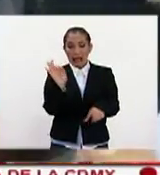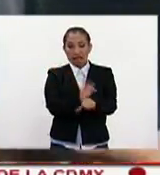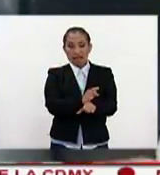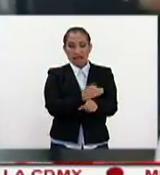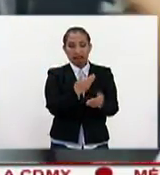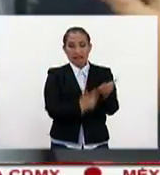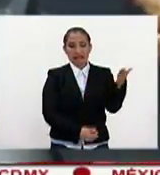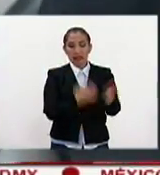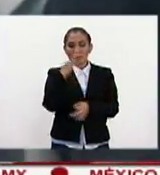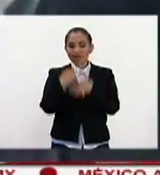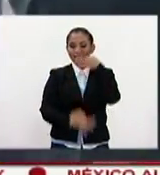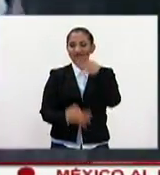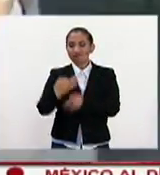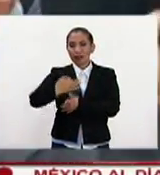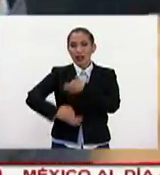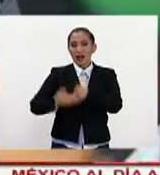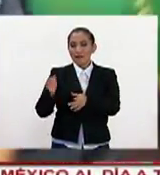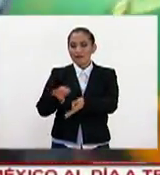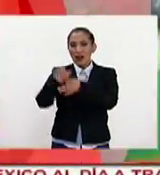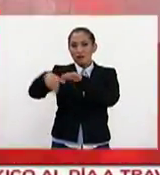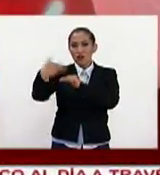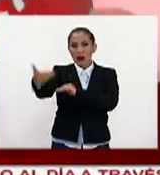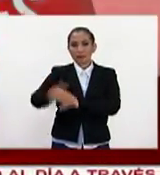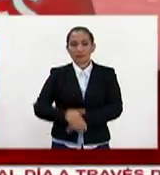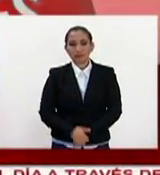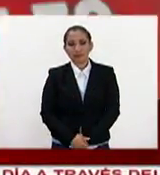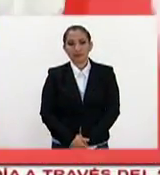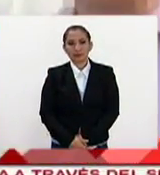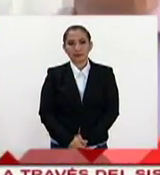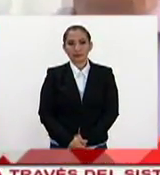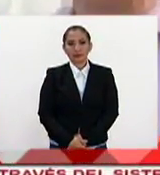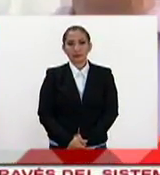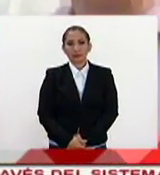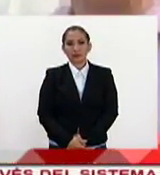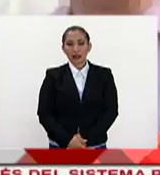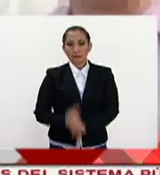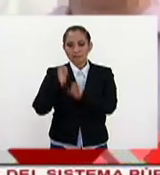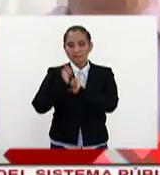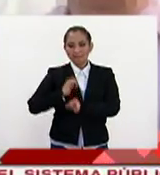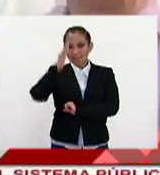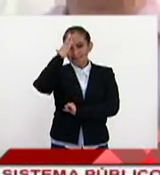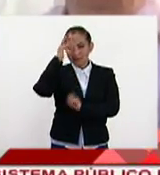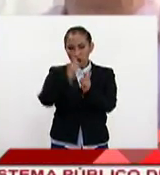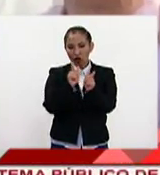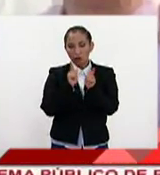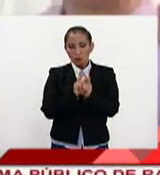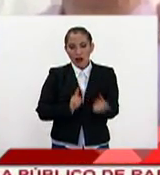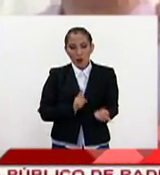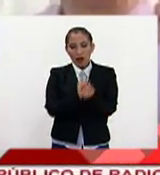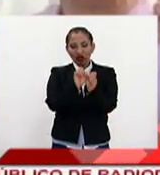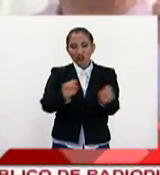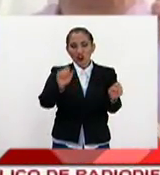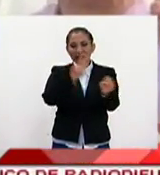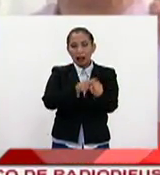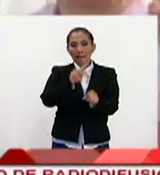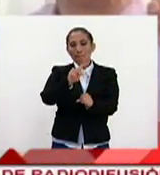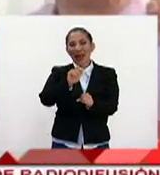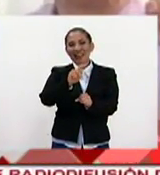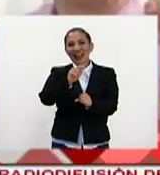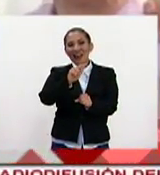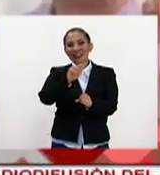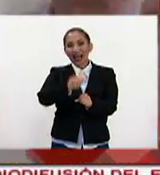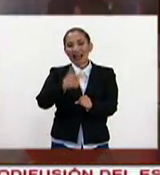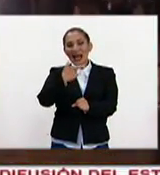amparo, enfrentará su proceso en libertad. El dirigente del partido Encuentro Social en Petatlán,